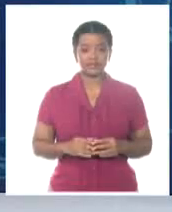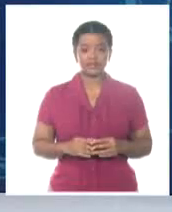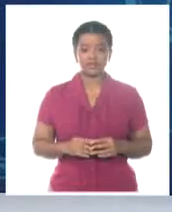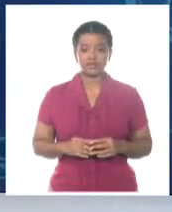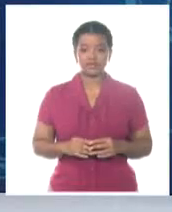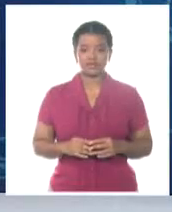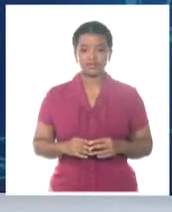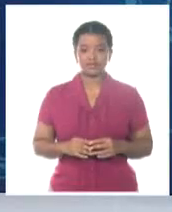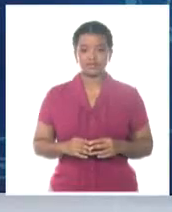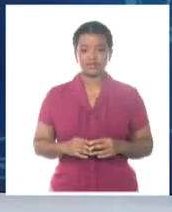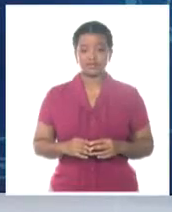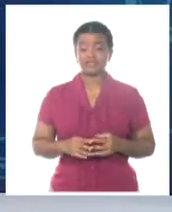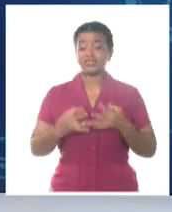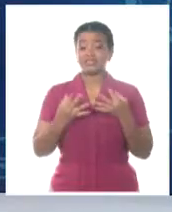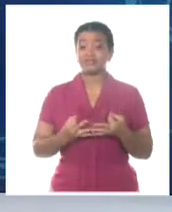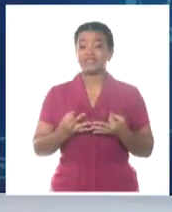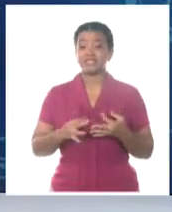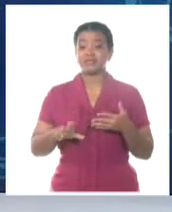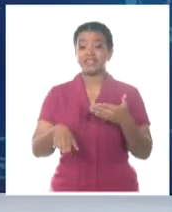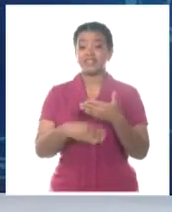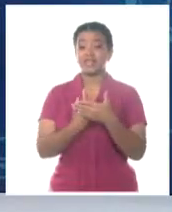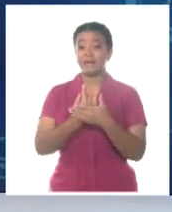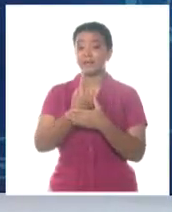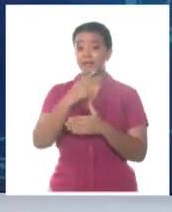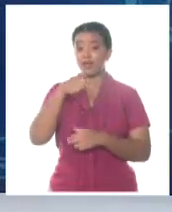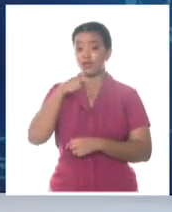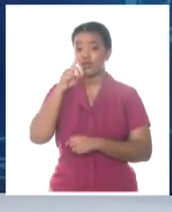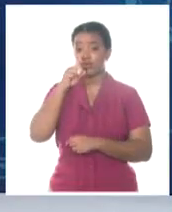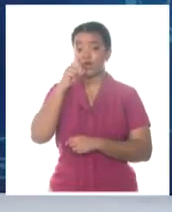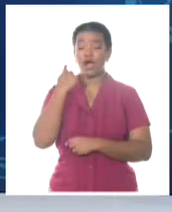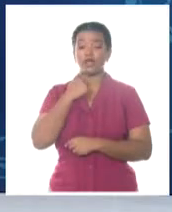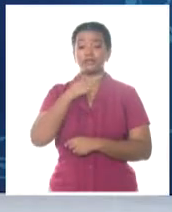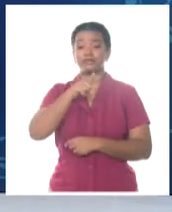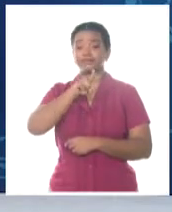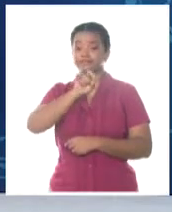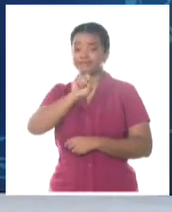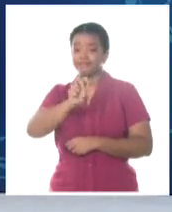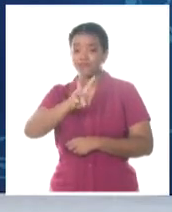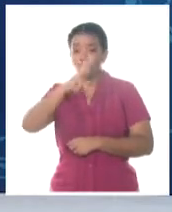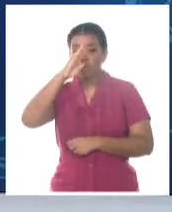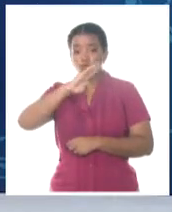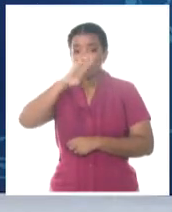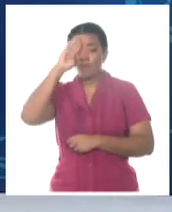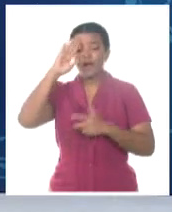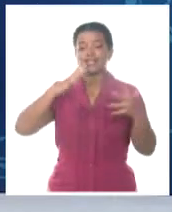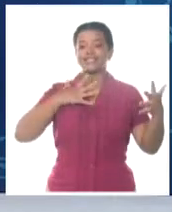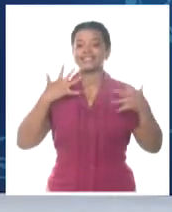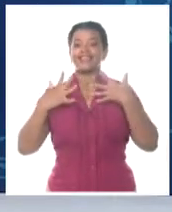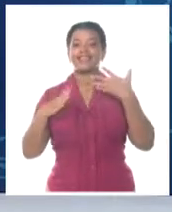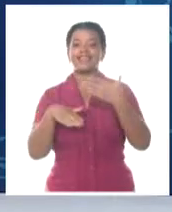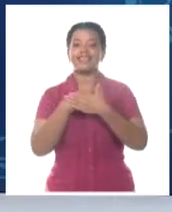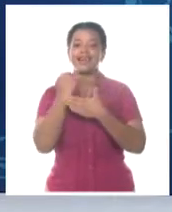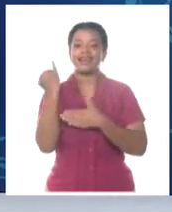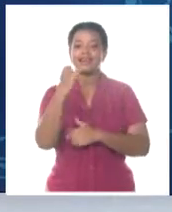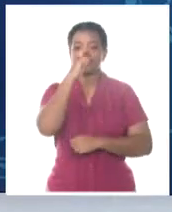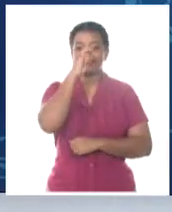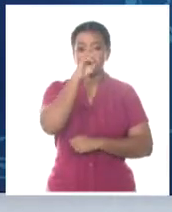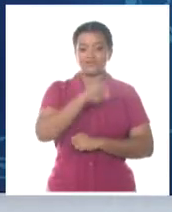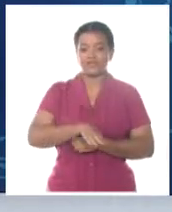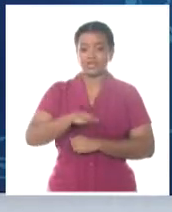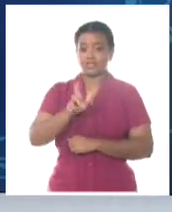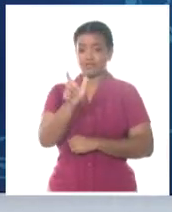Como sucede cada primero de junio desde 1963, Cuba celebra el Día Internacional de la Infancia. A propósito de la fecha, varias han sido